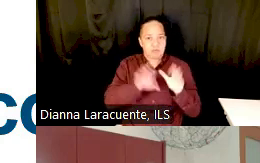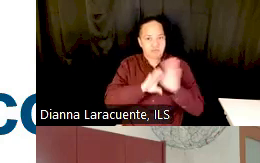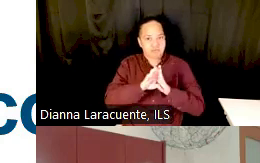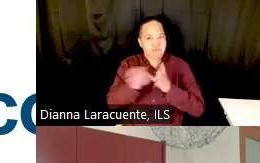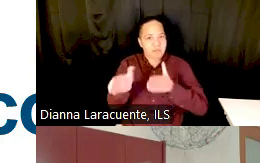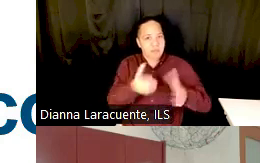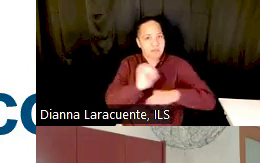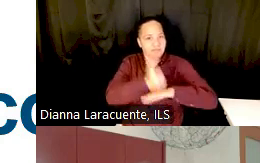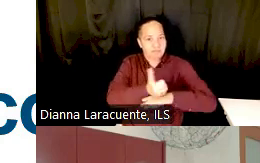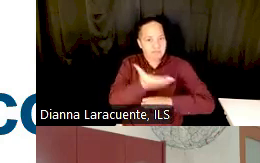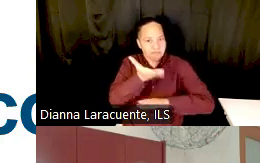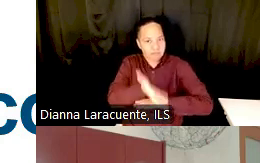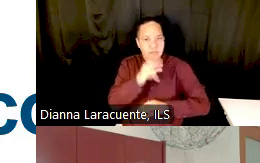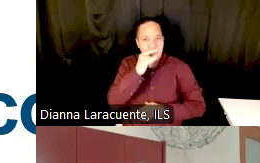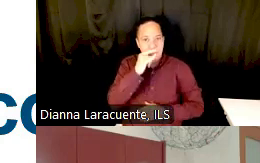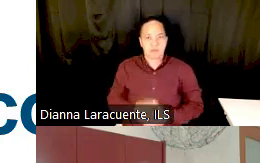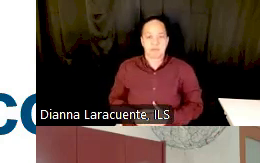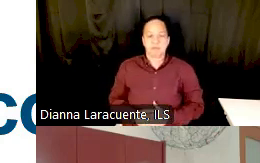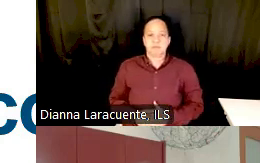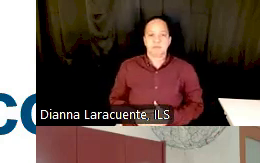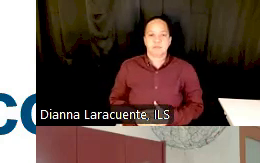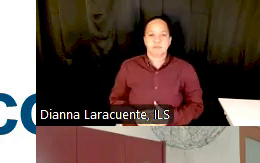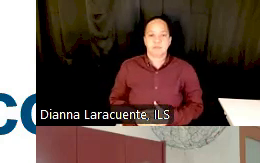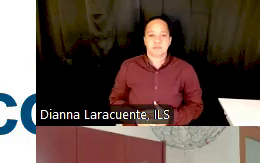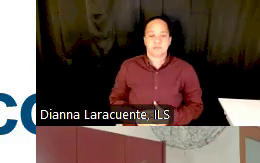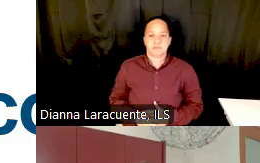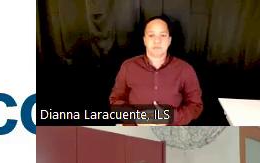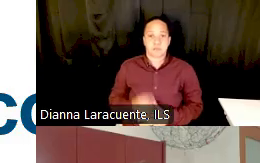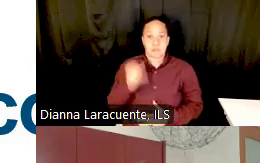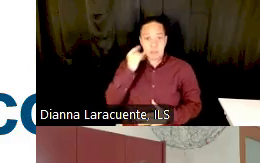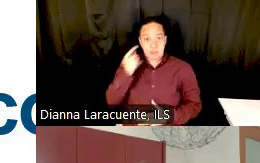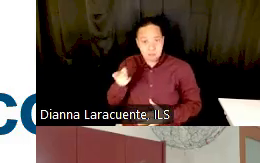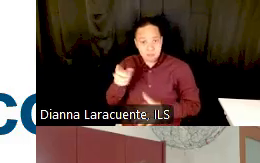para él o ella. Y si se está cumpliendo.